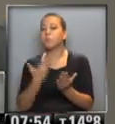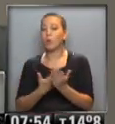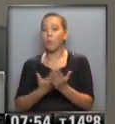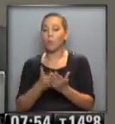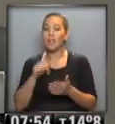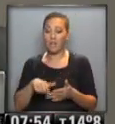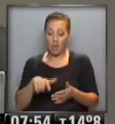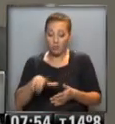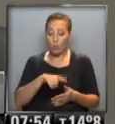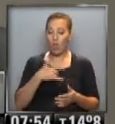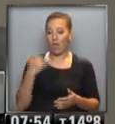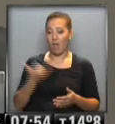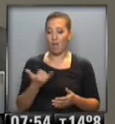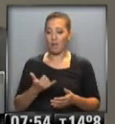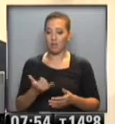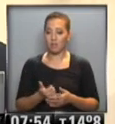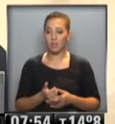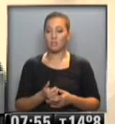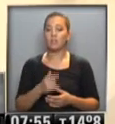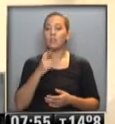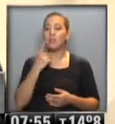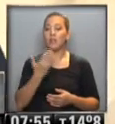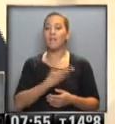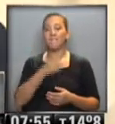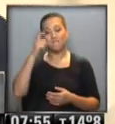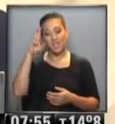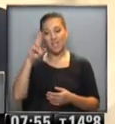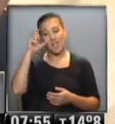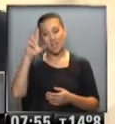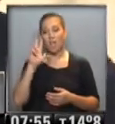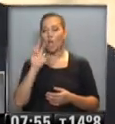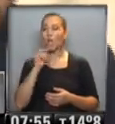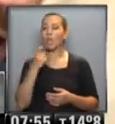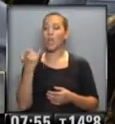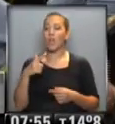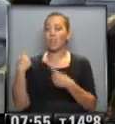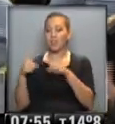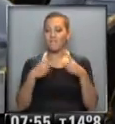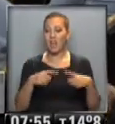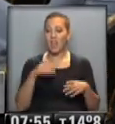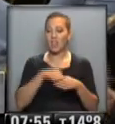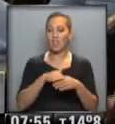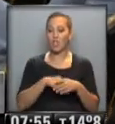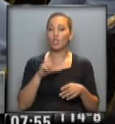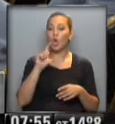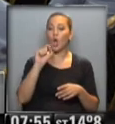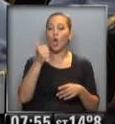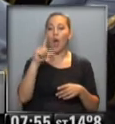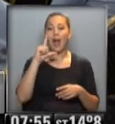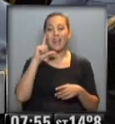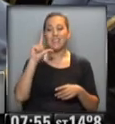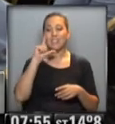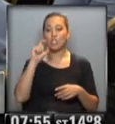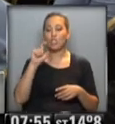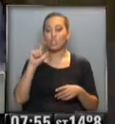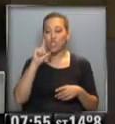espacio las tiene. Por su parte, Maximiliano Ferraro admitió diferencias internas en la coalición cívica. Y es importante de este espacio